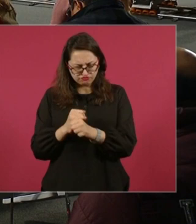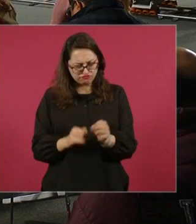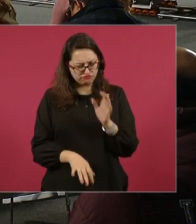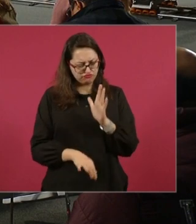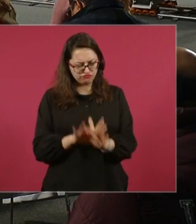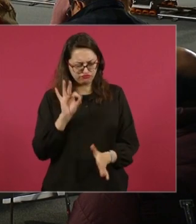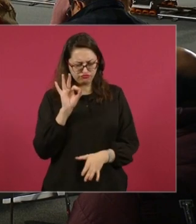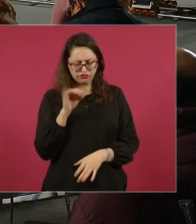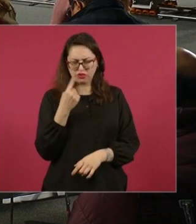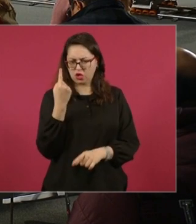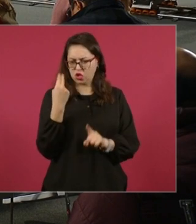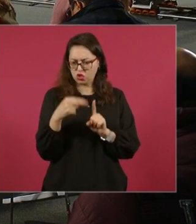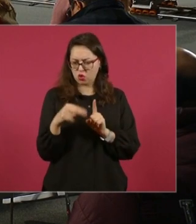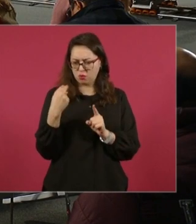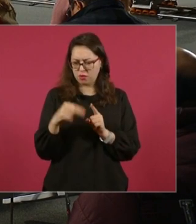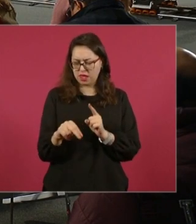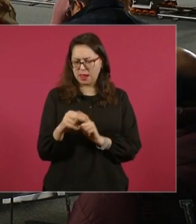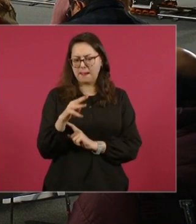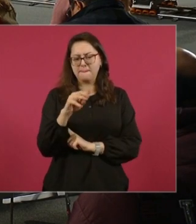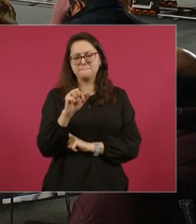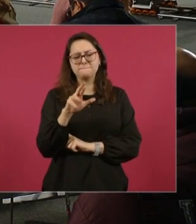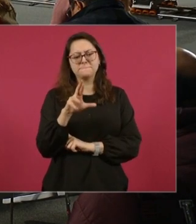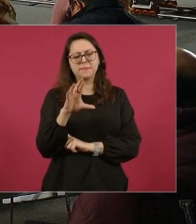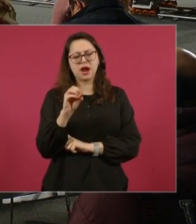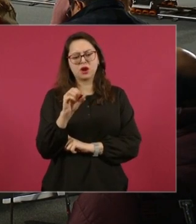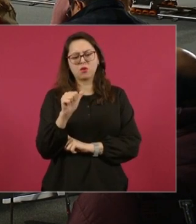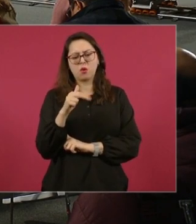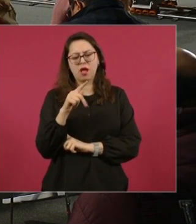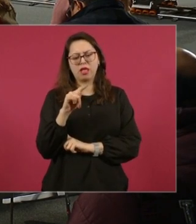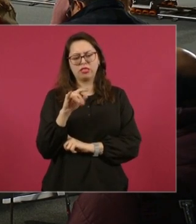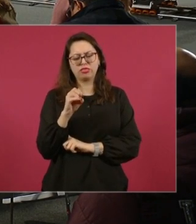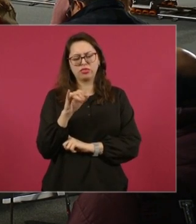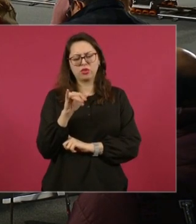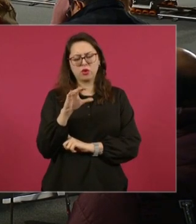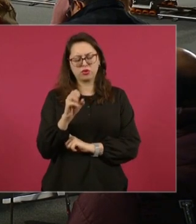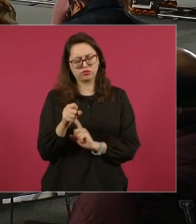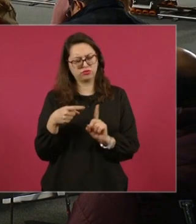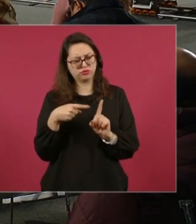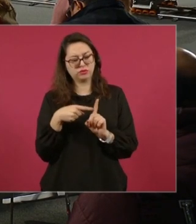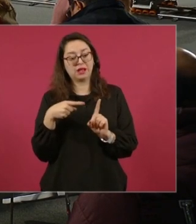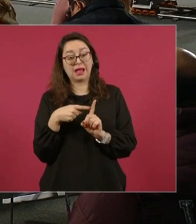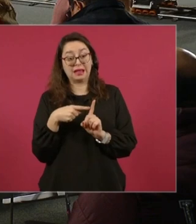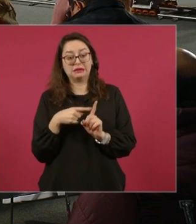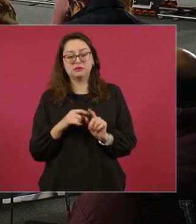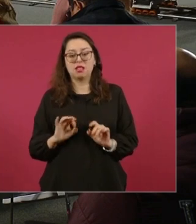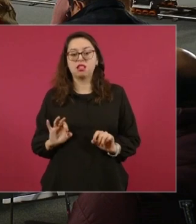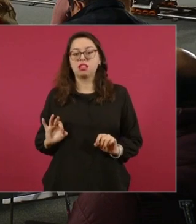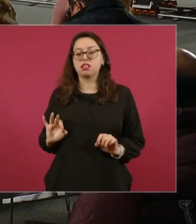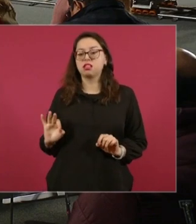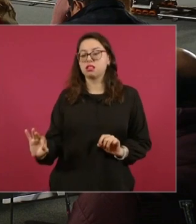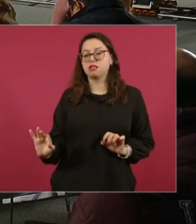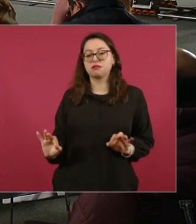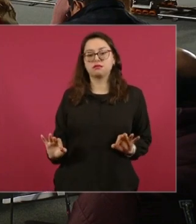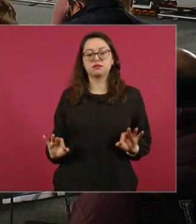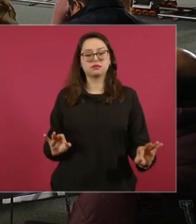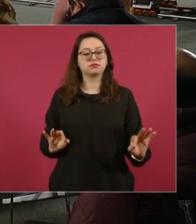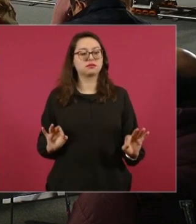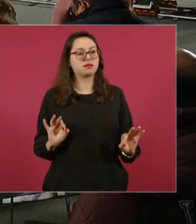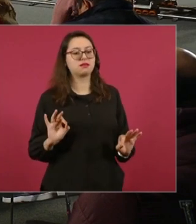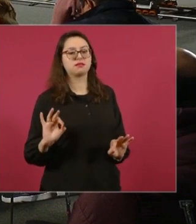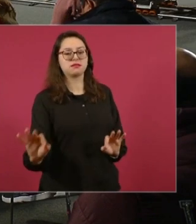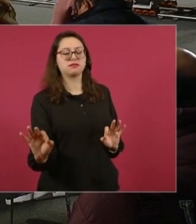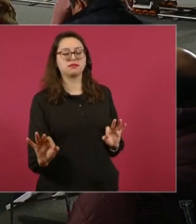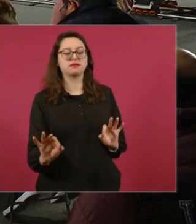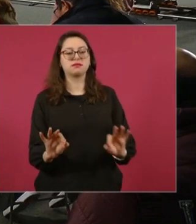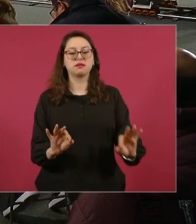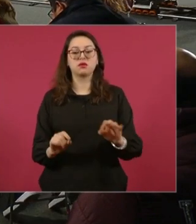Antonio Burciaga. Este señor se dedica a crear este tipo de conflictos de tierras, de compras, de